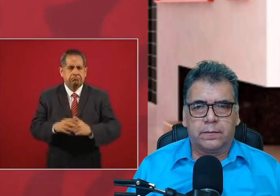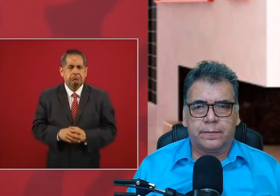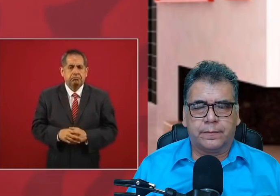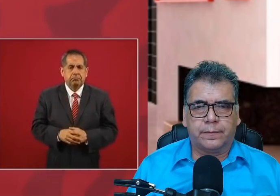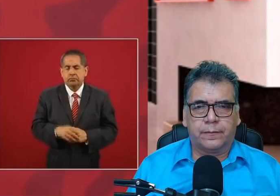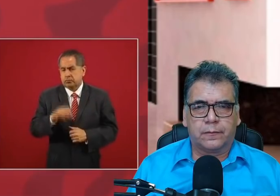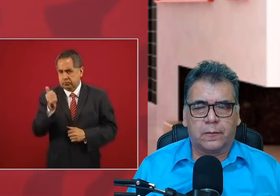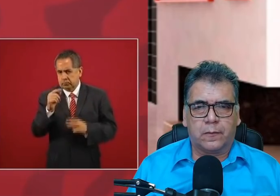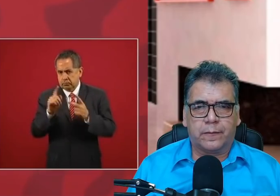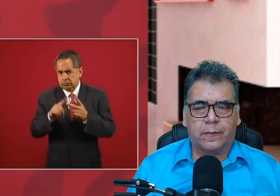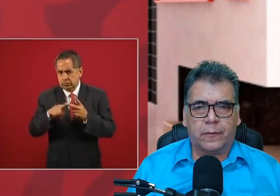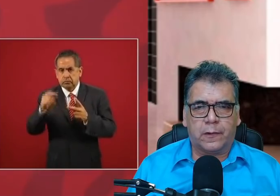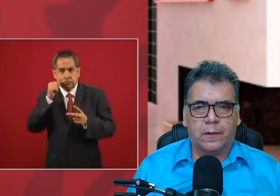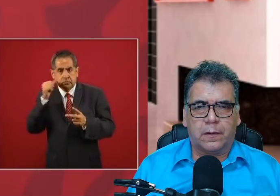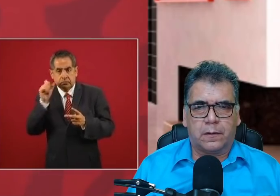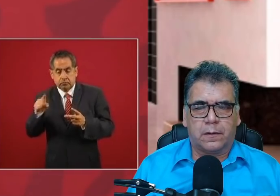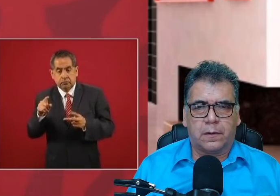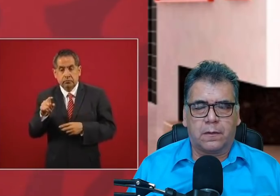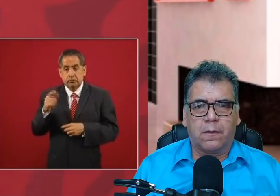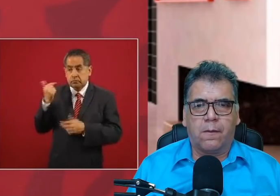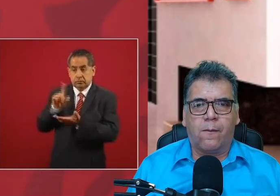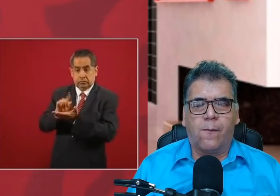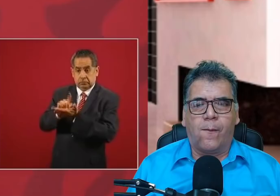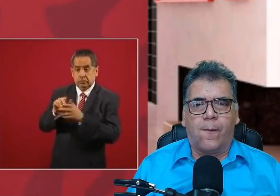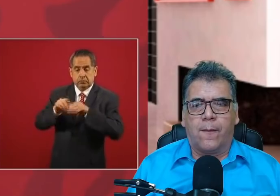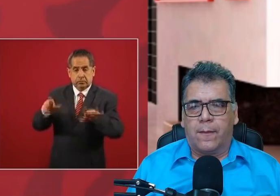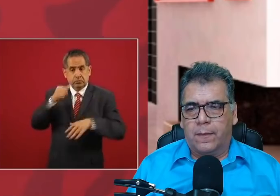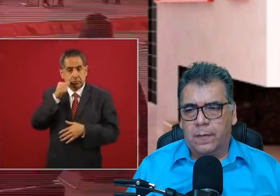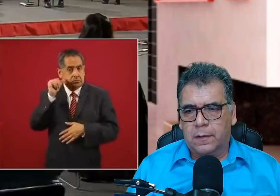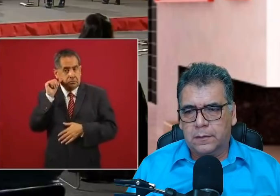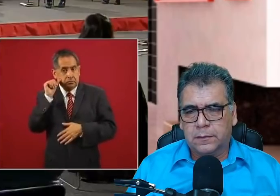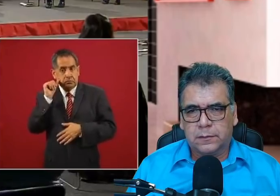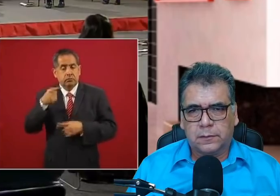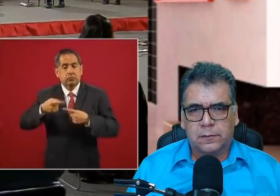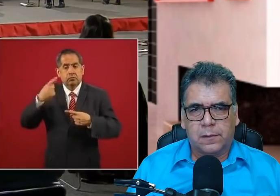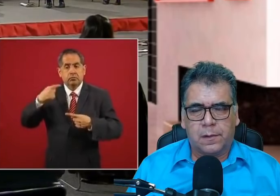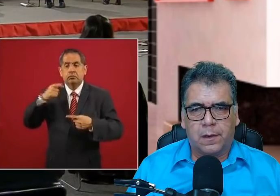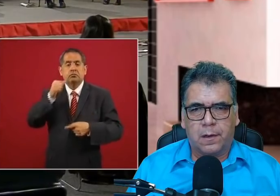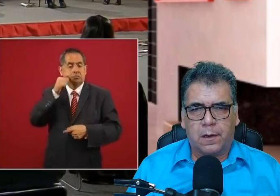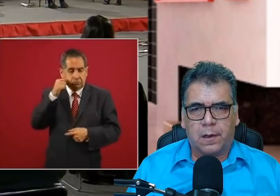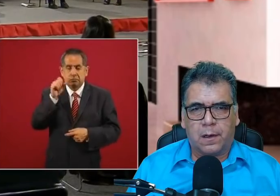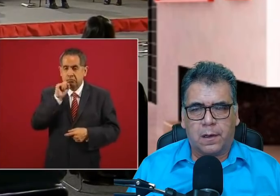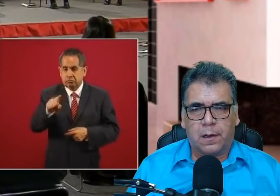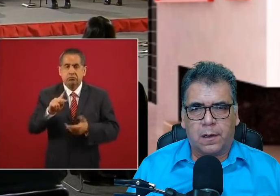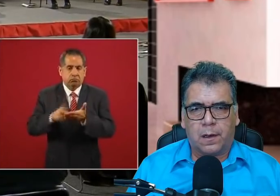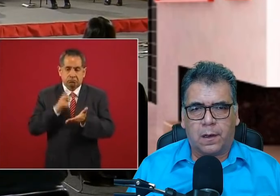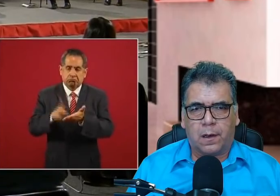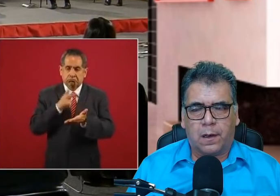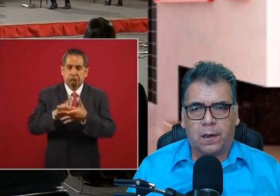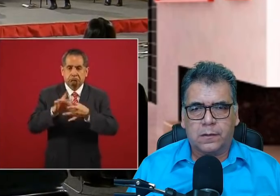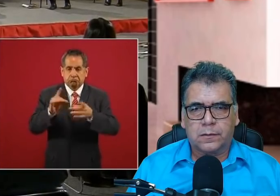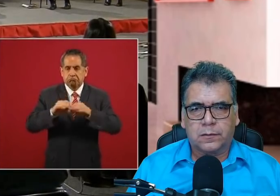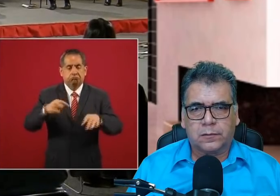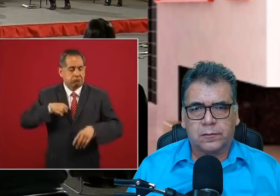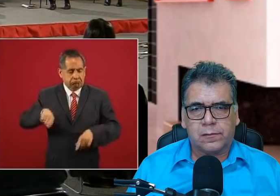El otro elemento, y lo dijo ayer, este tuit efectivamente es de fechas previas, lo volvió a decir ayer, lo ha dicho muchas veces, lo